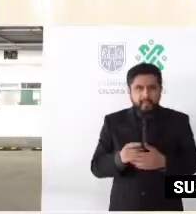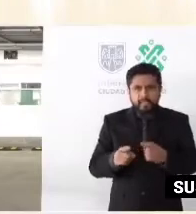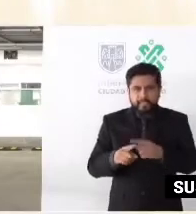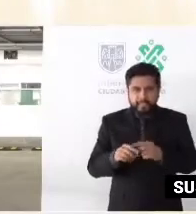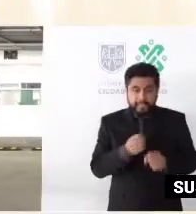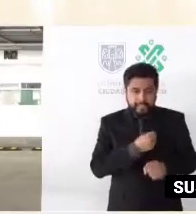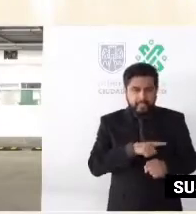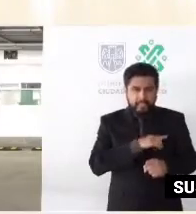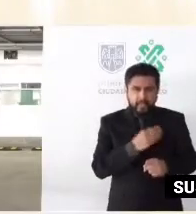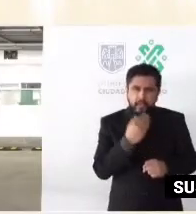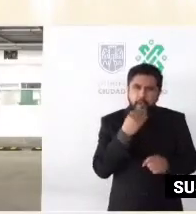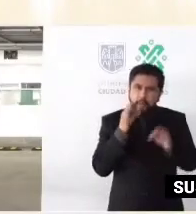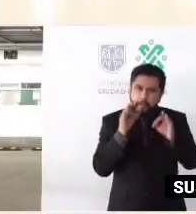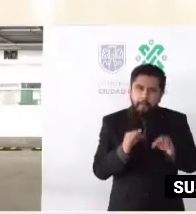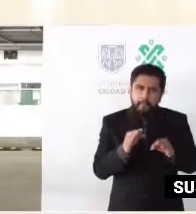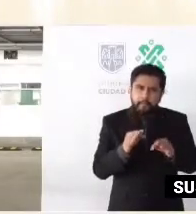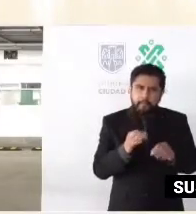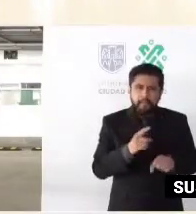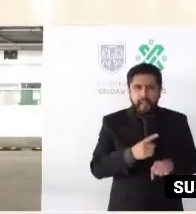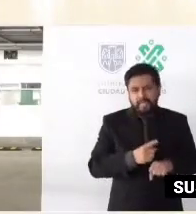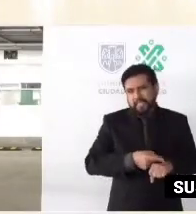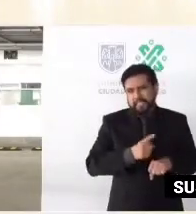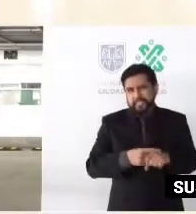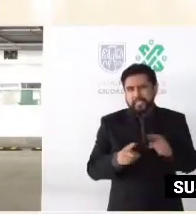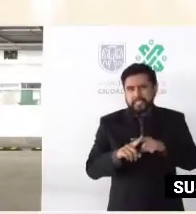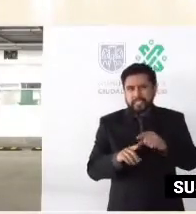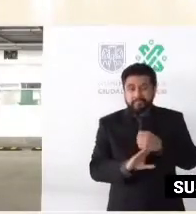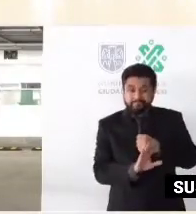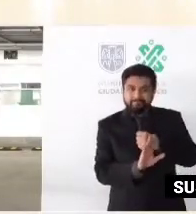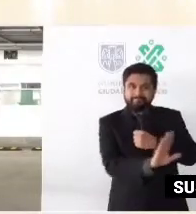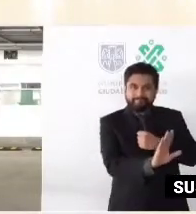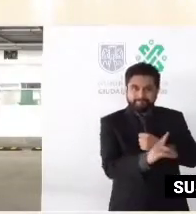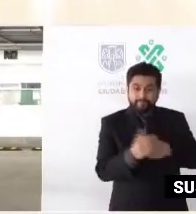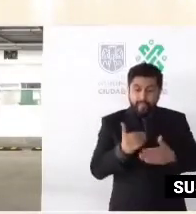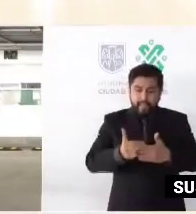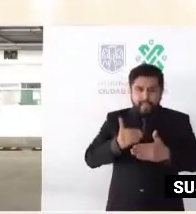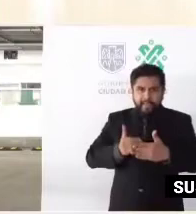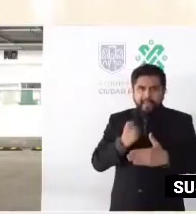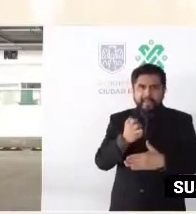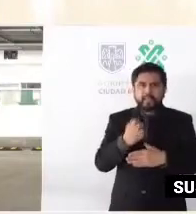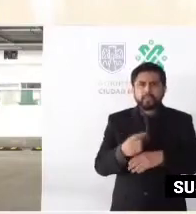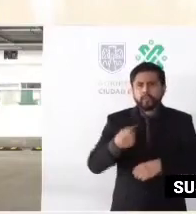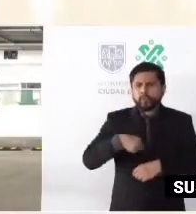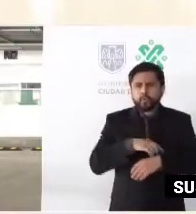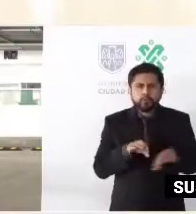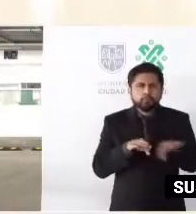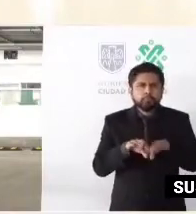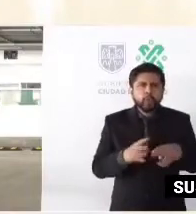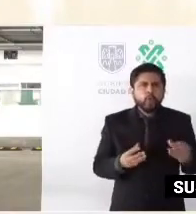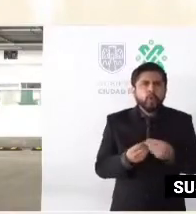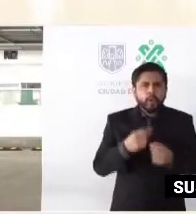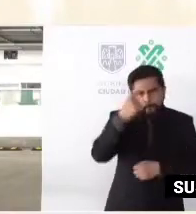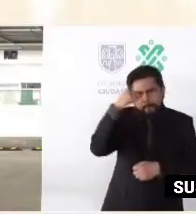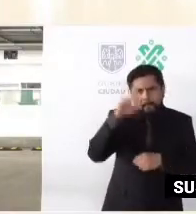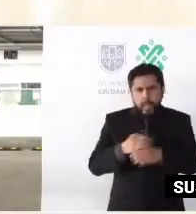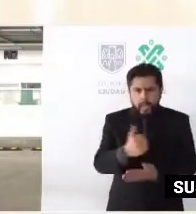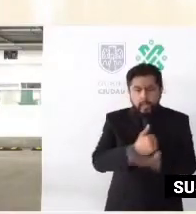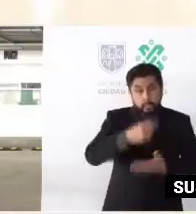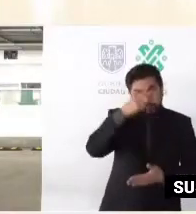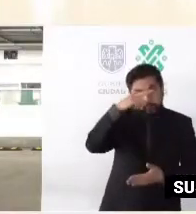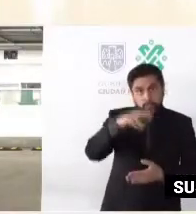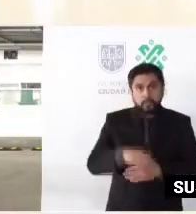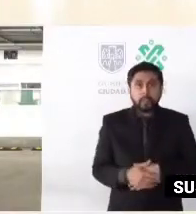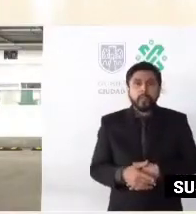de la atención primaria, la atención secundaria e inclusive la atención de especialidades. Y estamos trabajando en ello para poder hacer de la Ciudad de